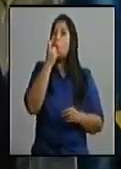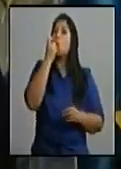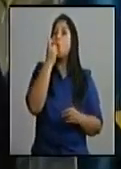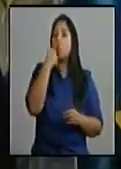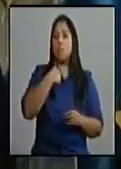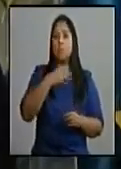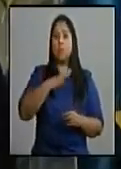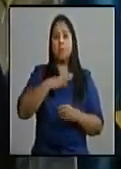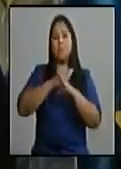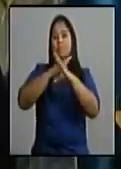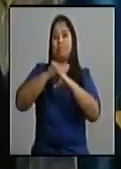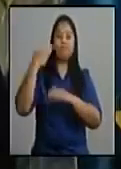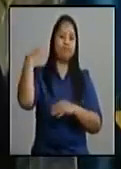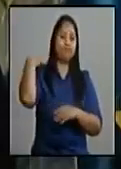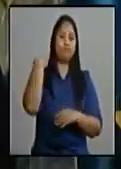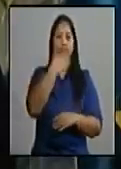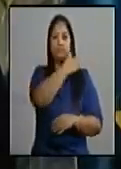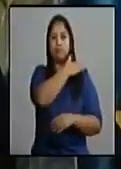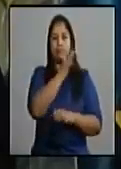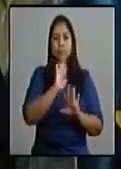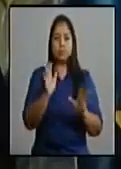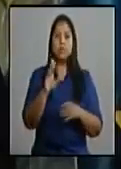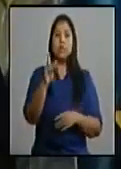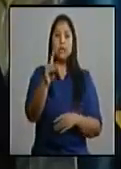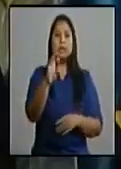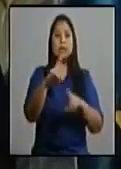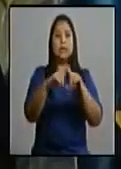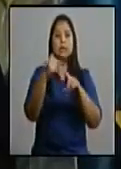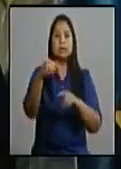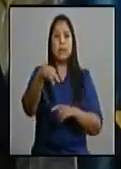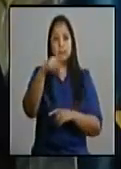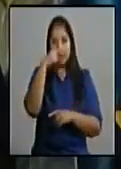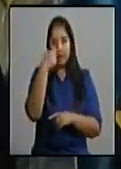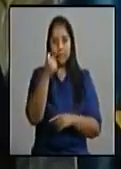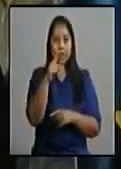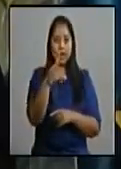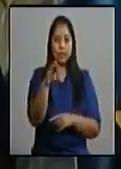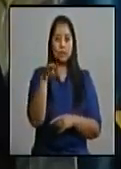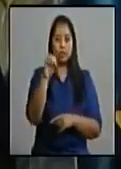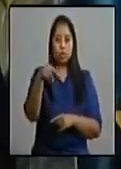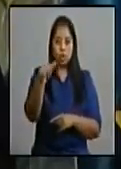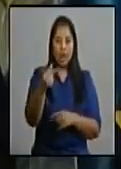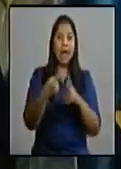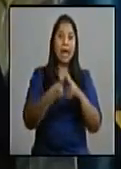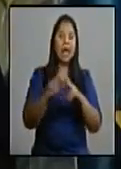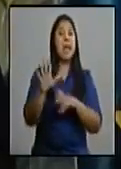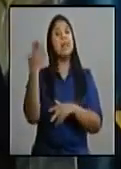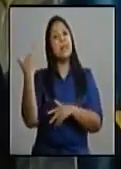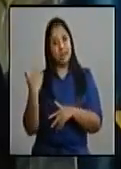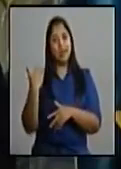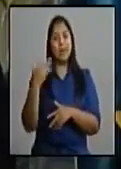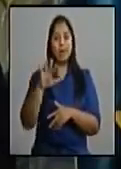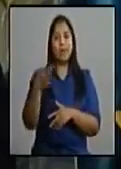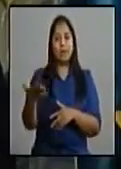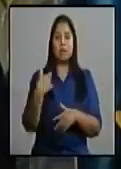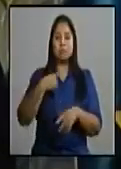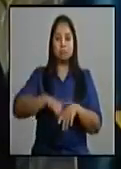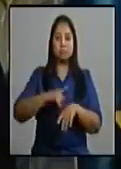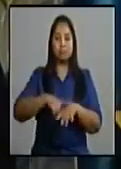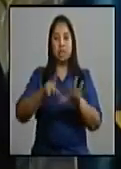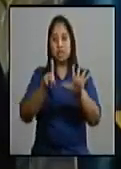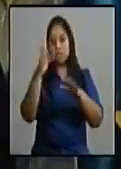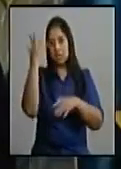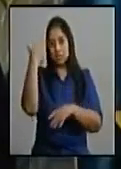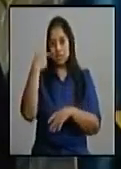complicaciones pulmonares. Estoy tomando dexametasona desde el día de ayer, se inició el tratamiento por 6 días para